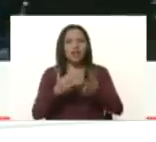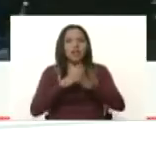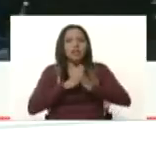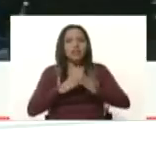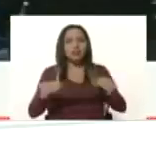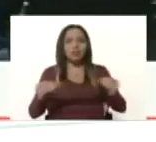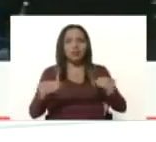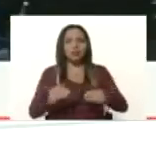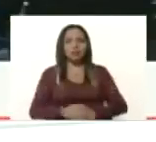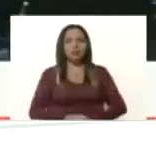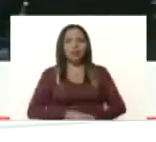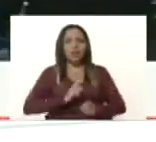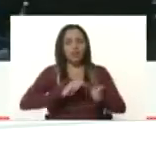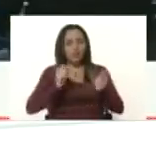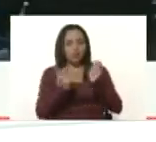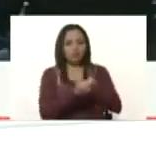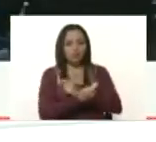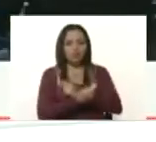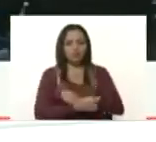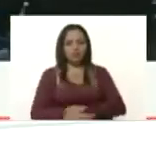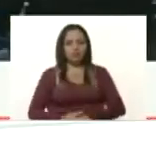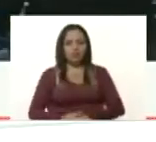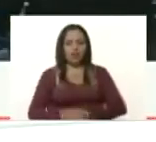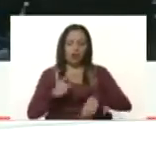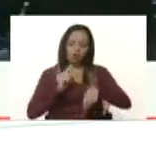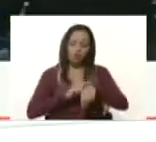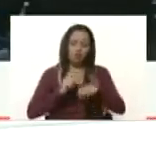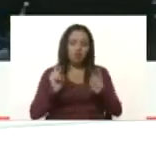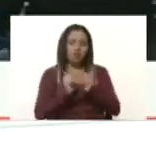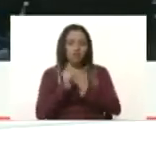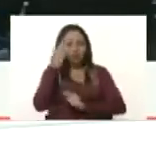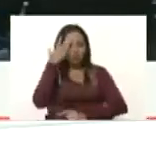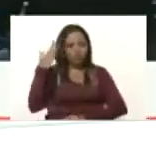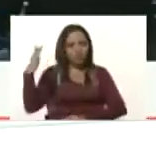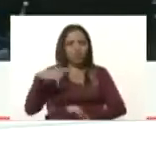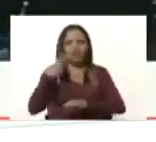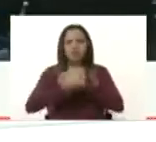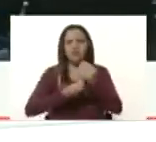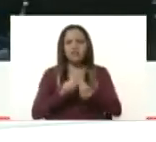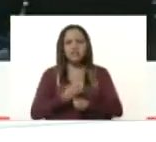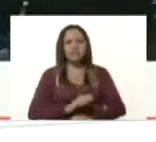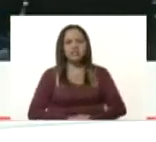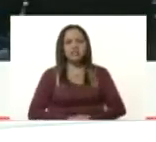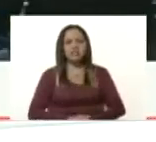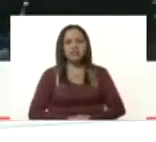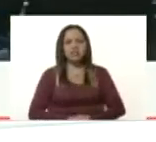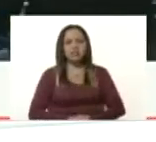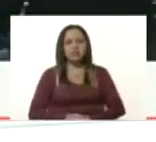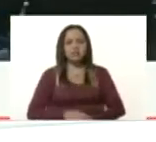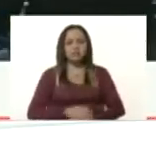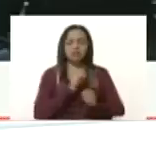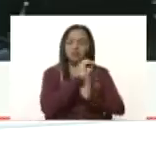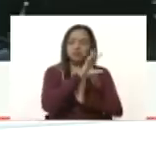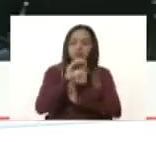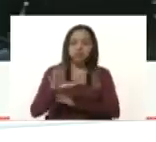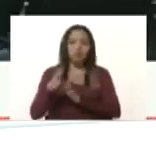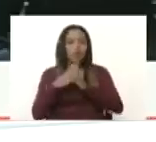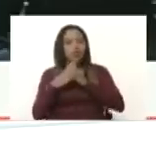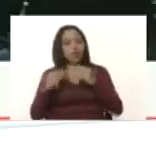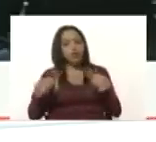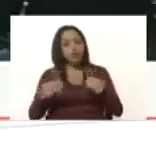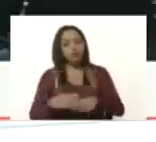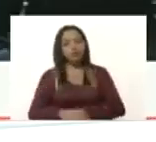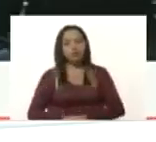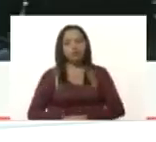y convertirnos en mediano plazo, lo sueño y lo vamos a lograr, en exportadores de todo.